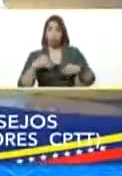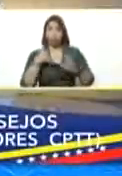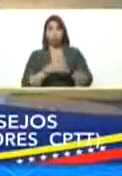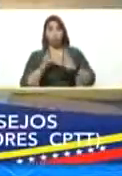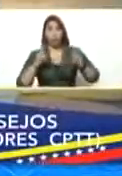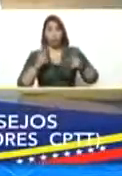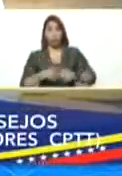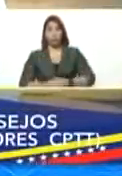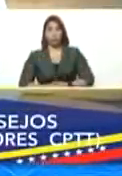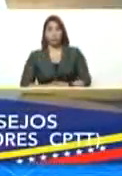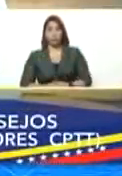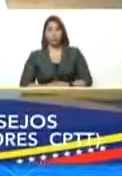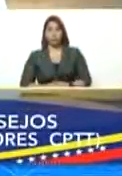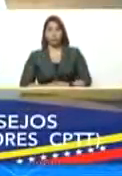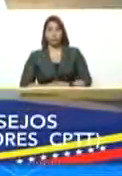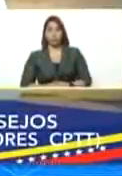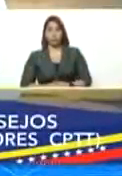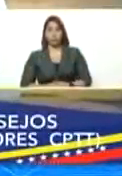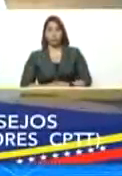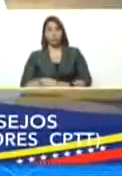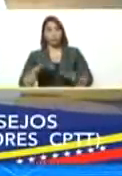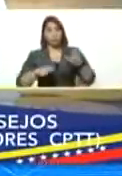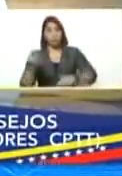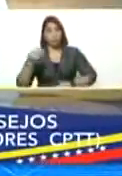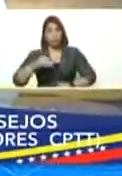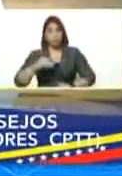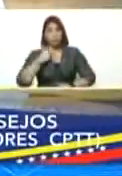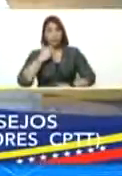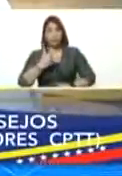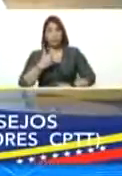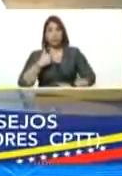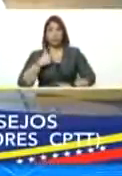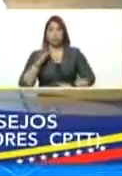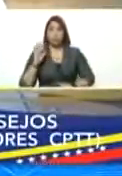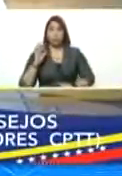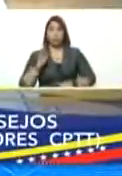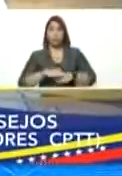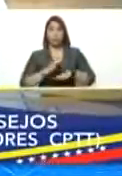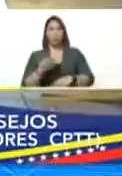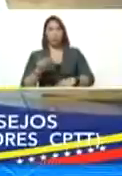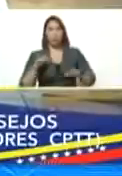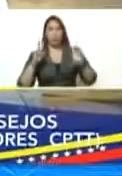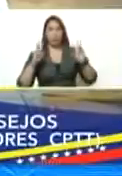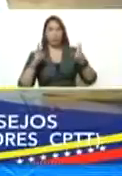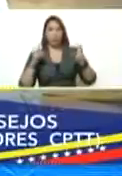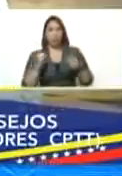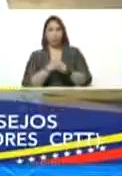tema. Aún más, digo yo, porque es un tema que se ha venido trabajando.